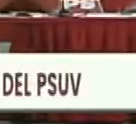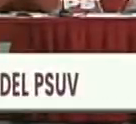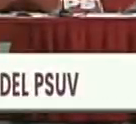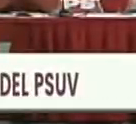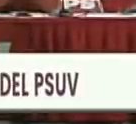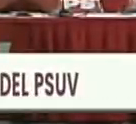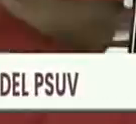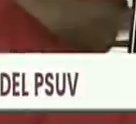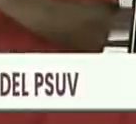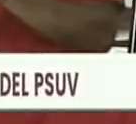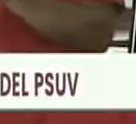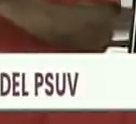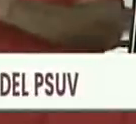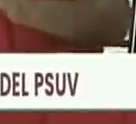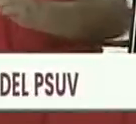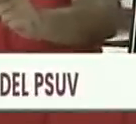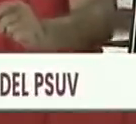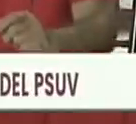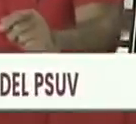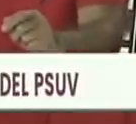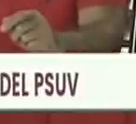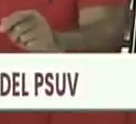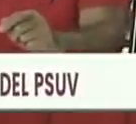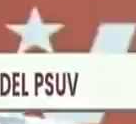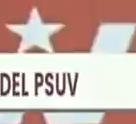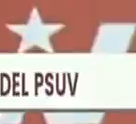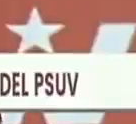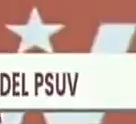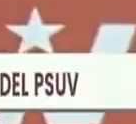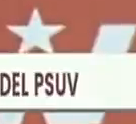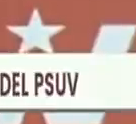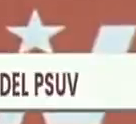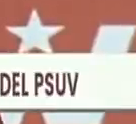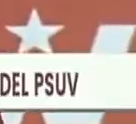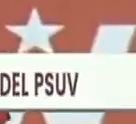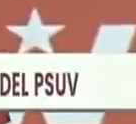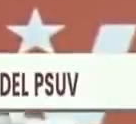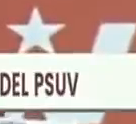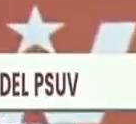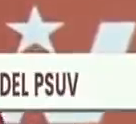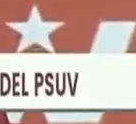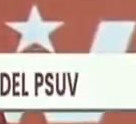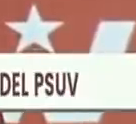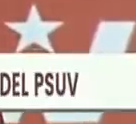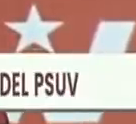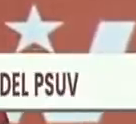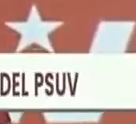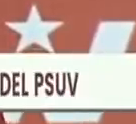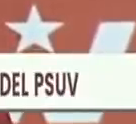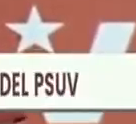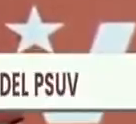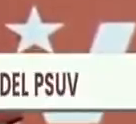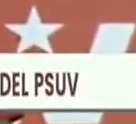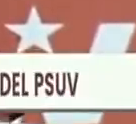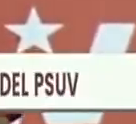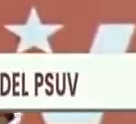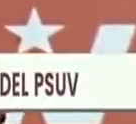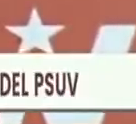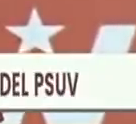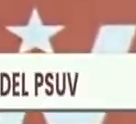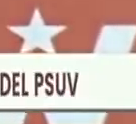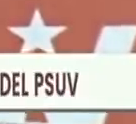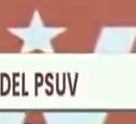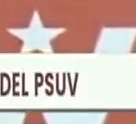país. Hoy reunida la Dirección Nacional del Partido Socialista Unido de Venezuela